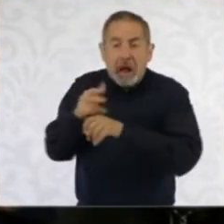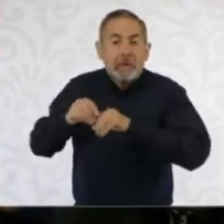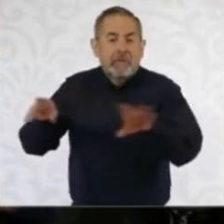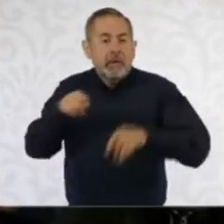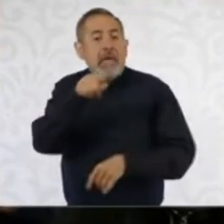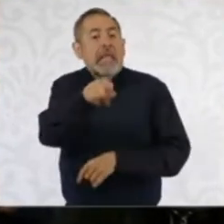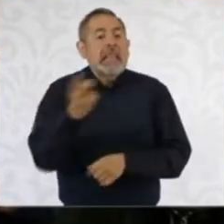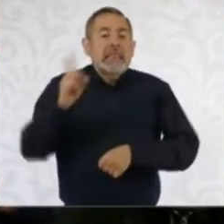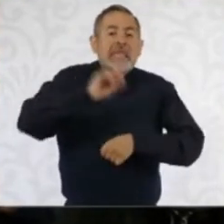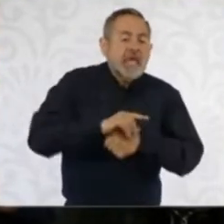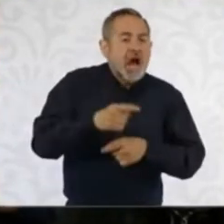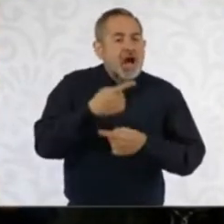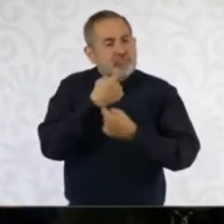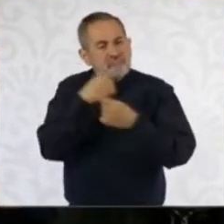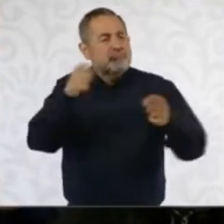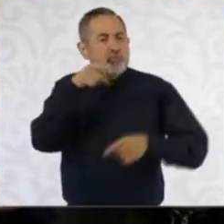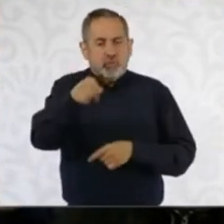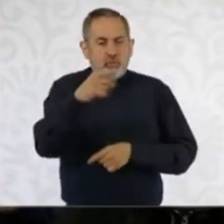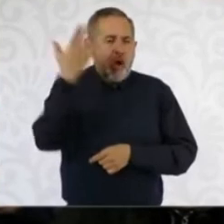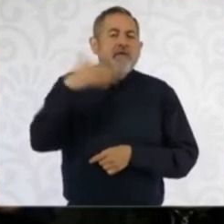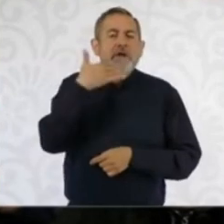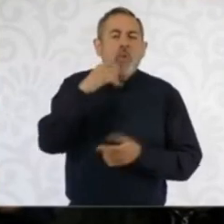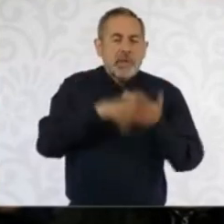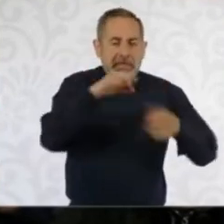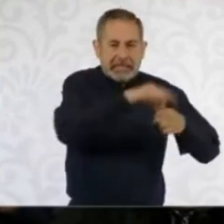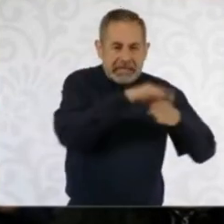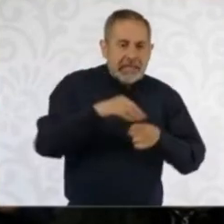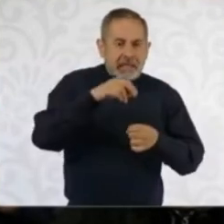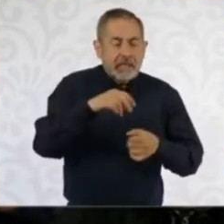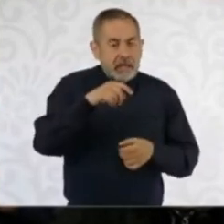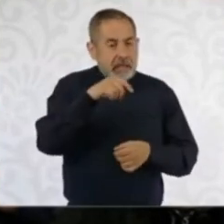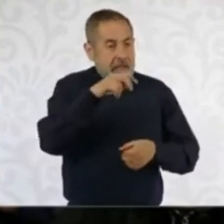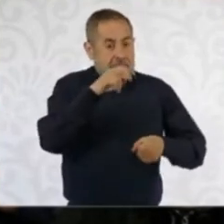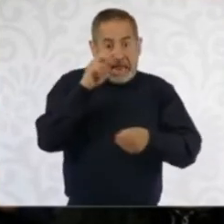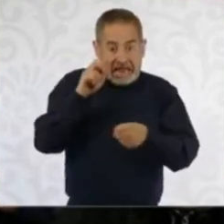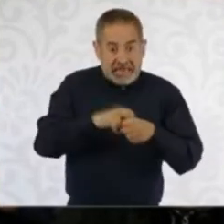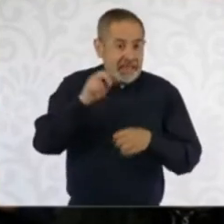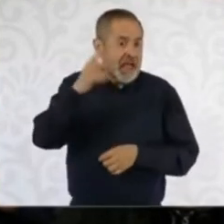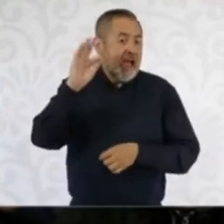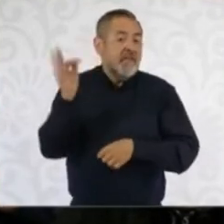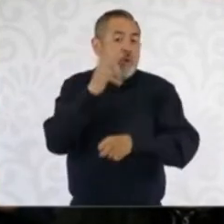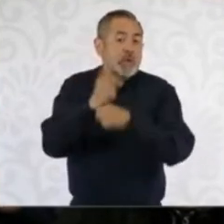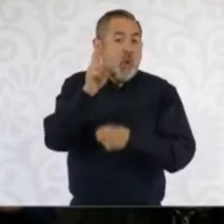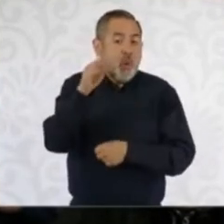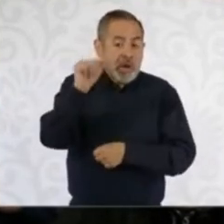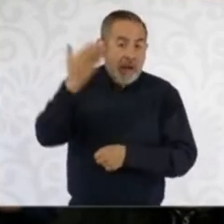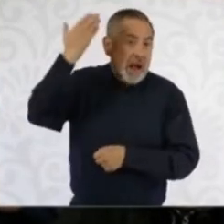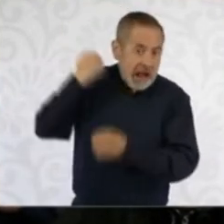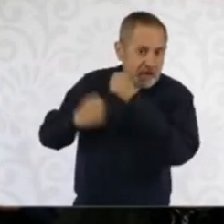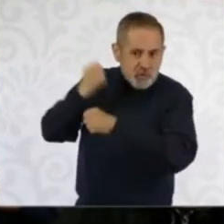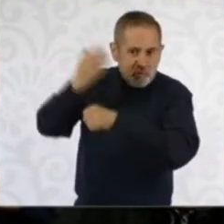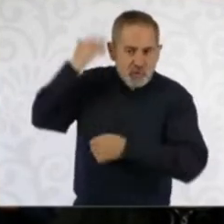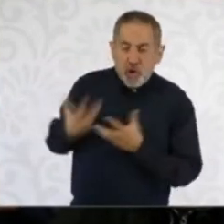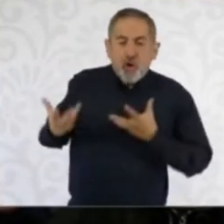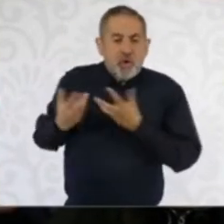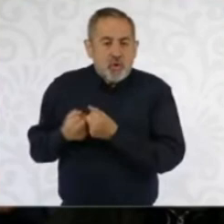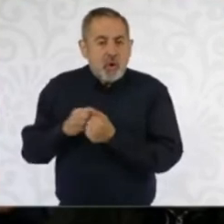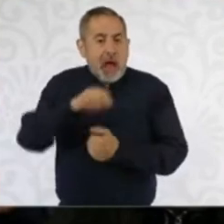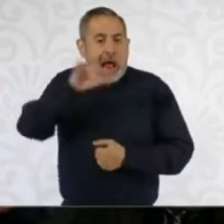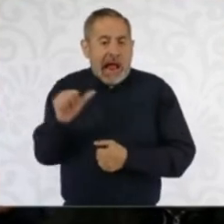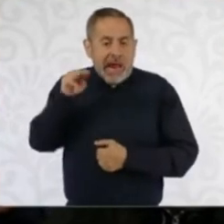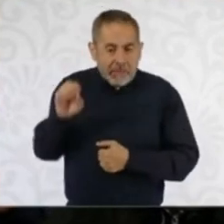usted denunció el fraude electoral de 2006 en la UNAM, en la Facultad de Filosofía y Letras, junto al periodista Jaime